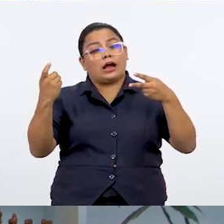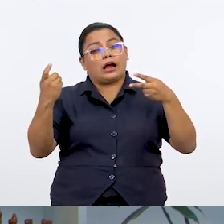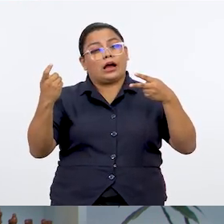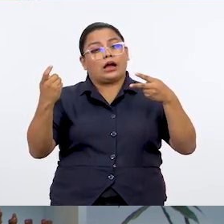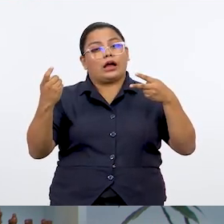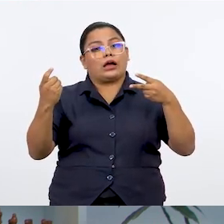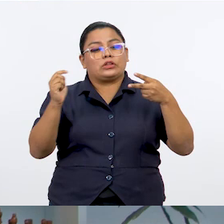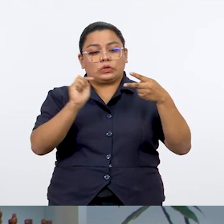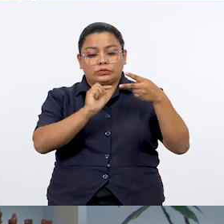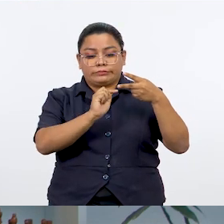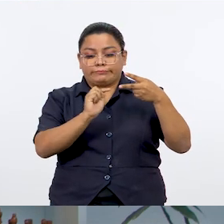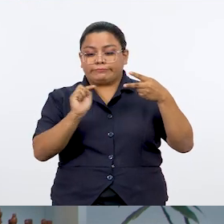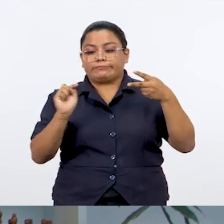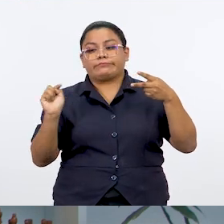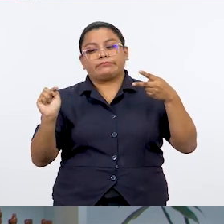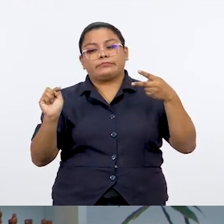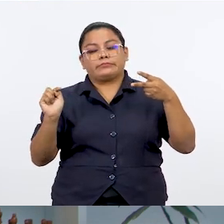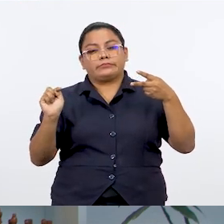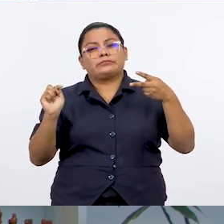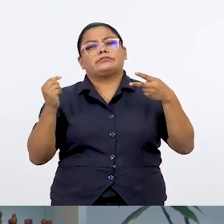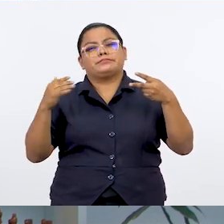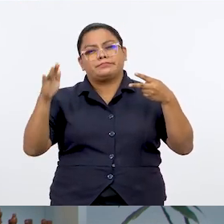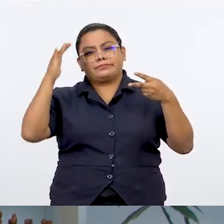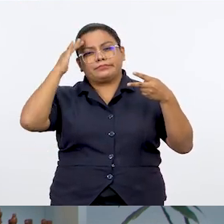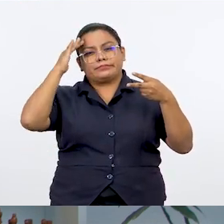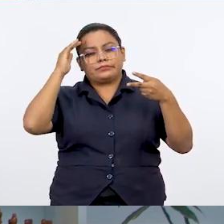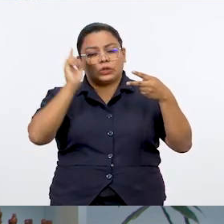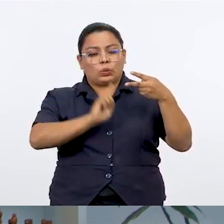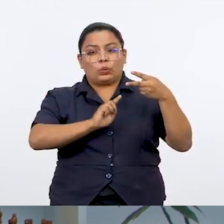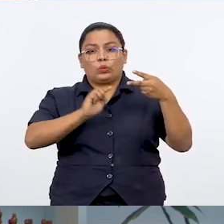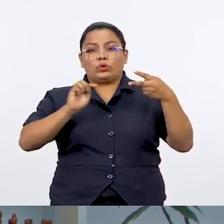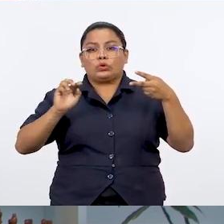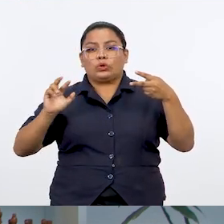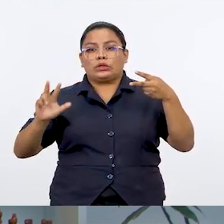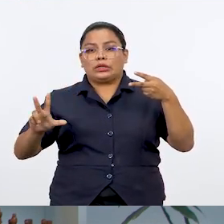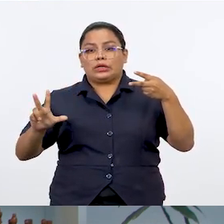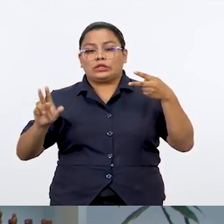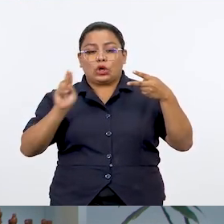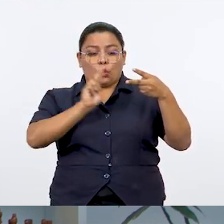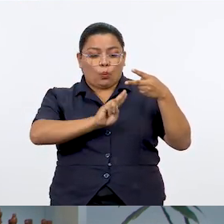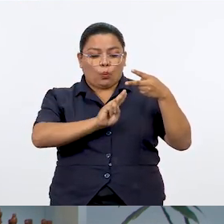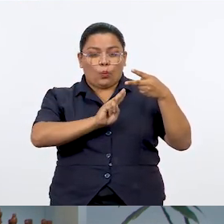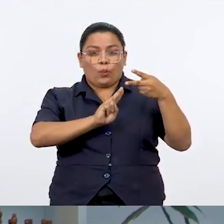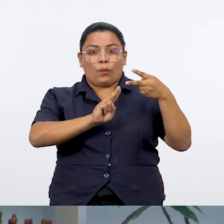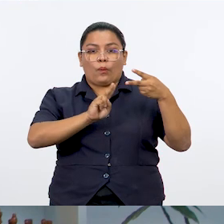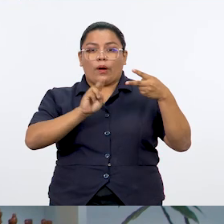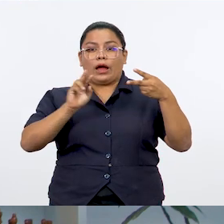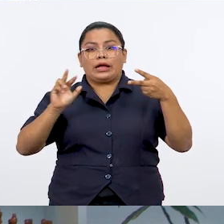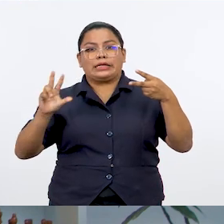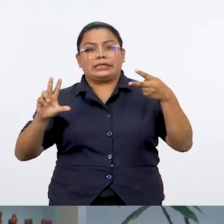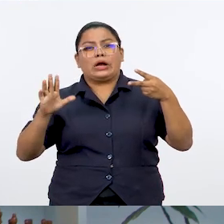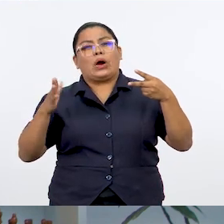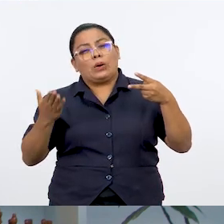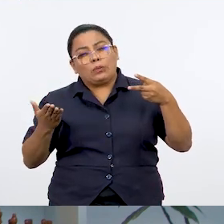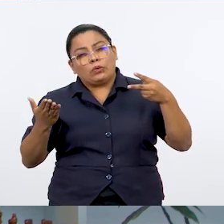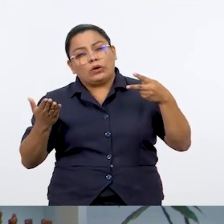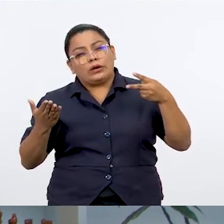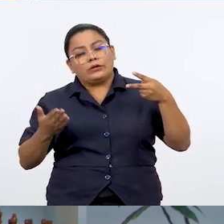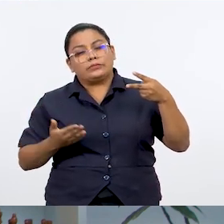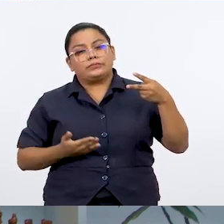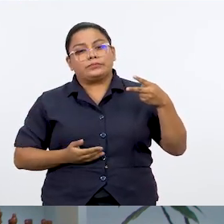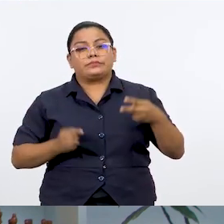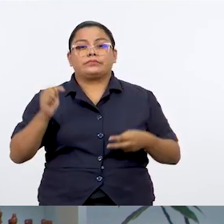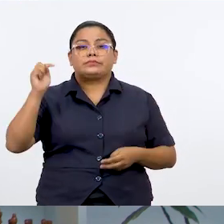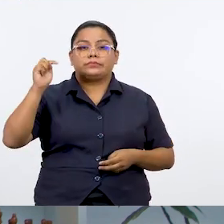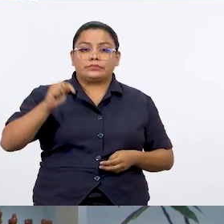que, de los datos que sí conocemos, ¿cómo podríamos pasar de la unidad al 3?